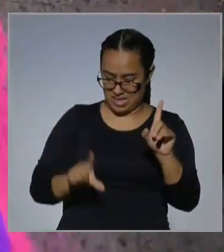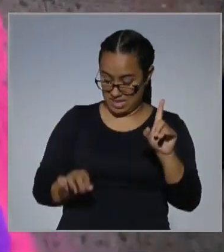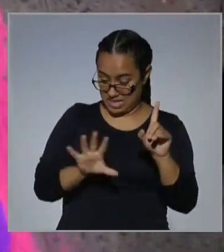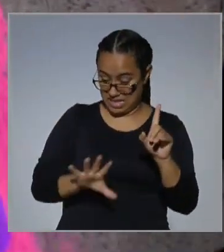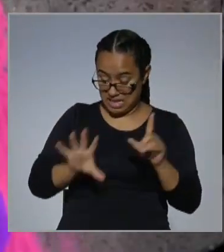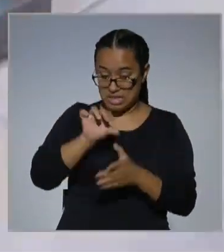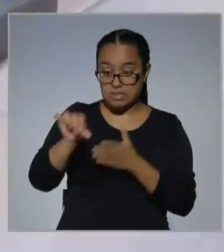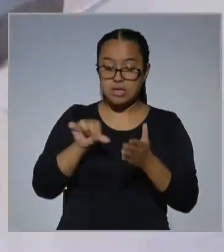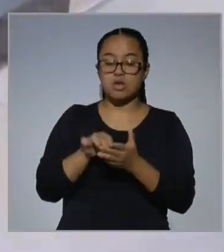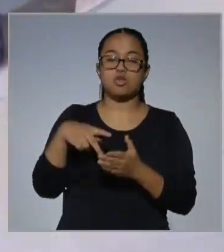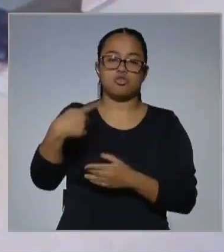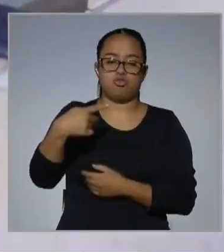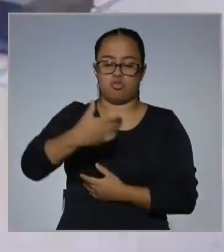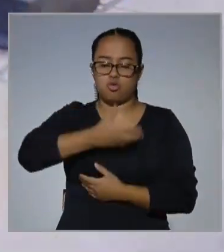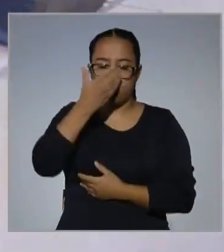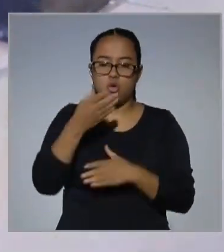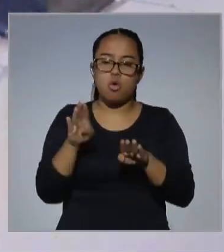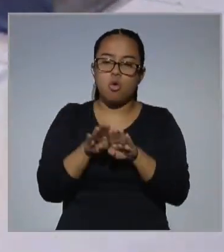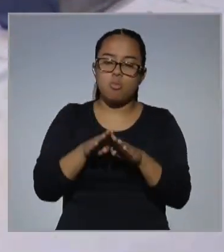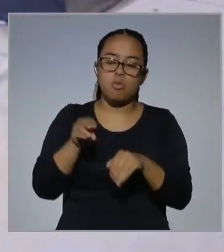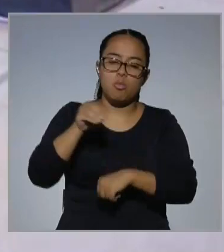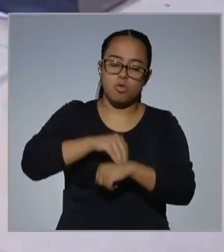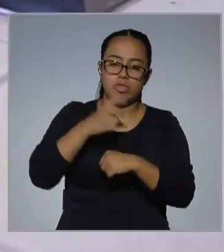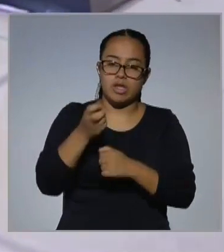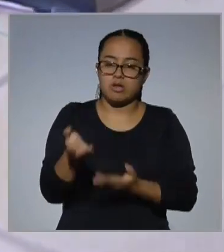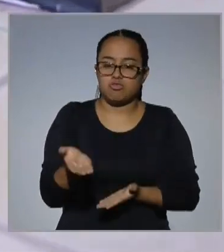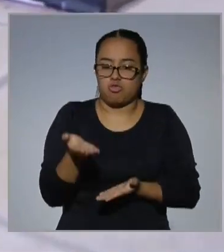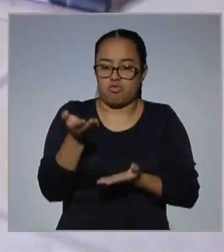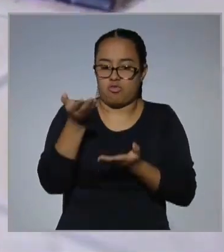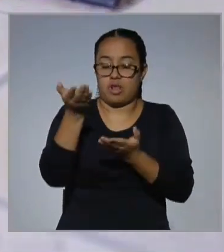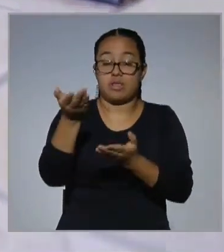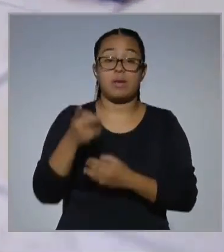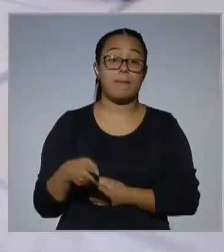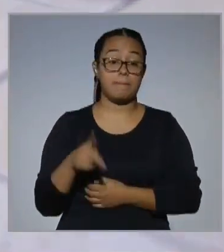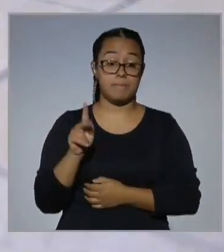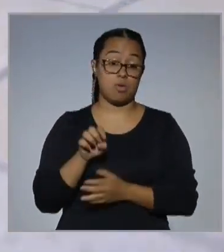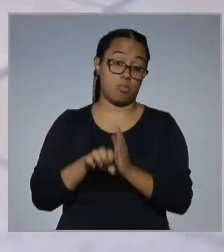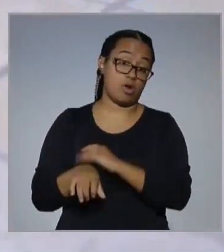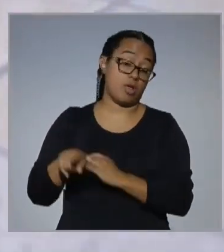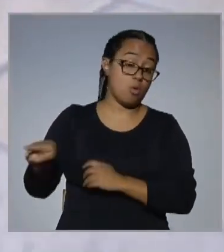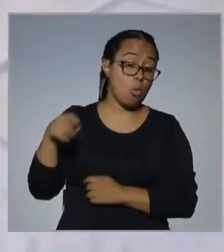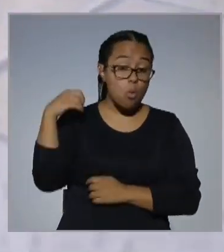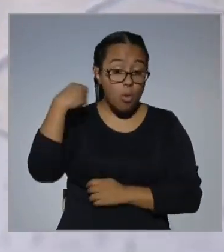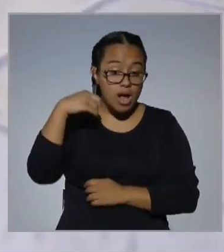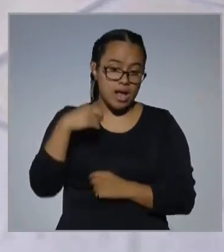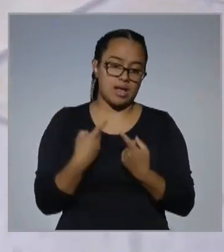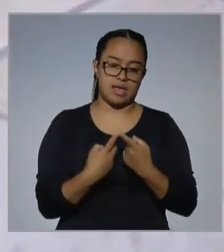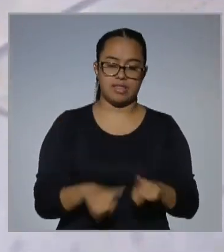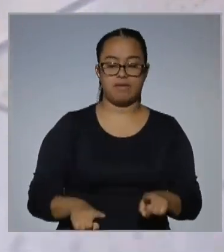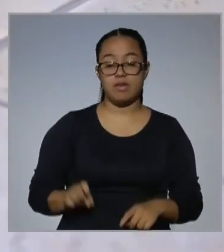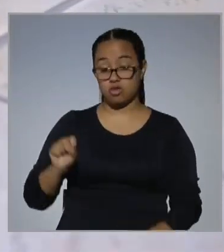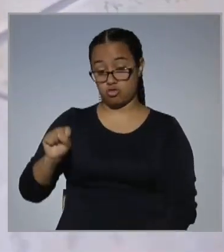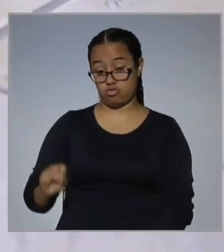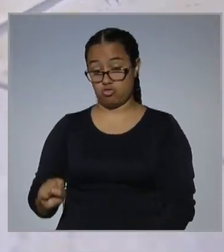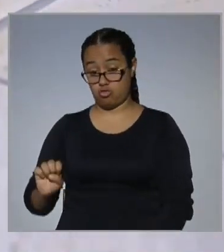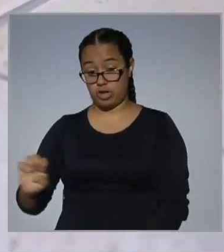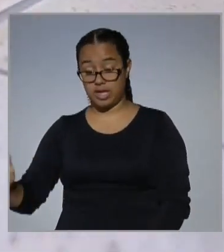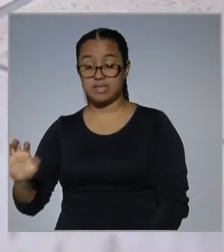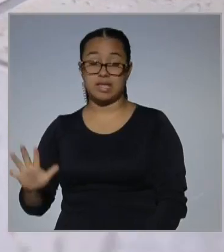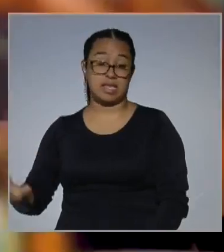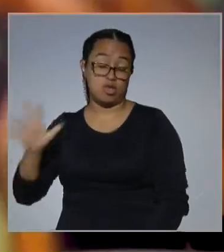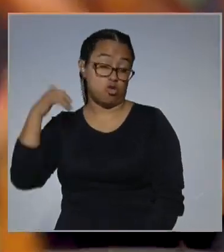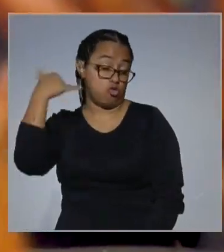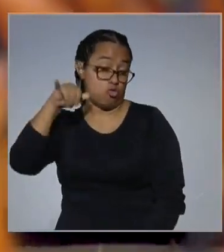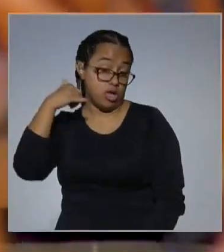tenemos una forma específica de poner las ofrendas. Pero en Oaxaca es de una manera distinta, en el sureste mexicano, en la península